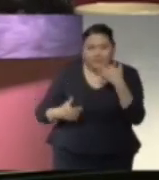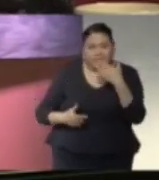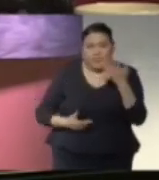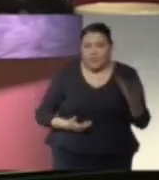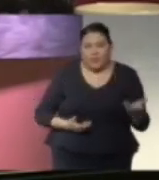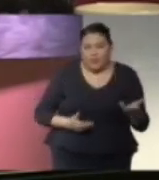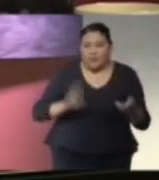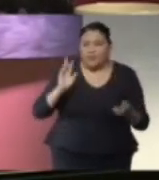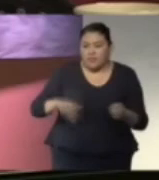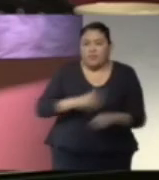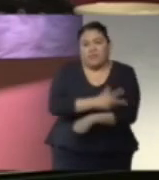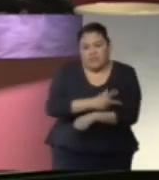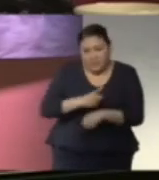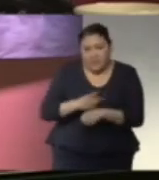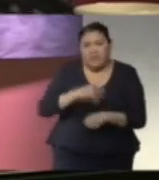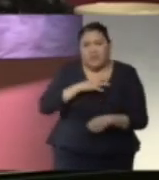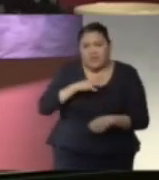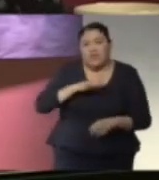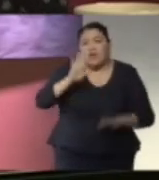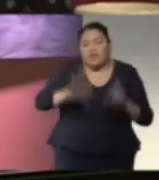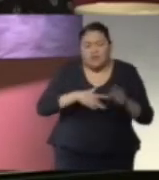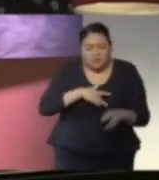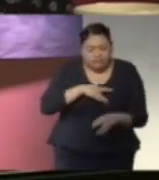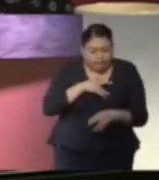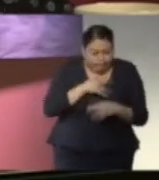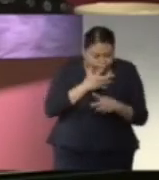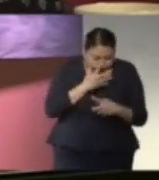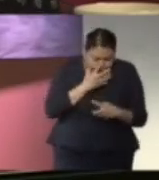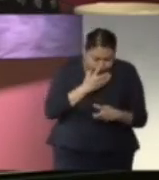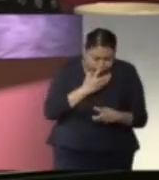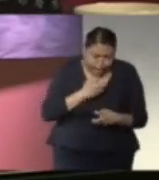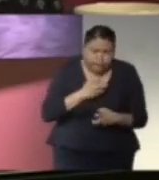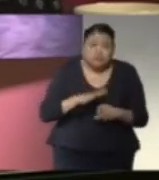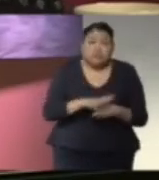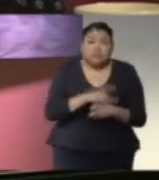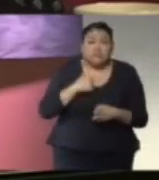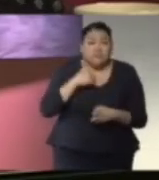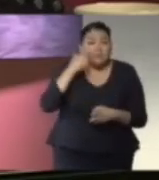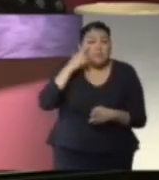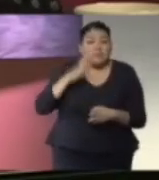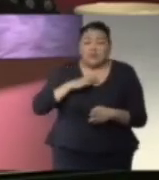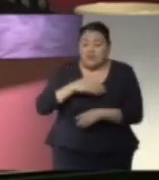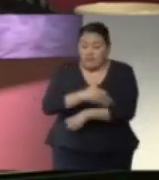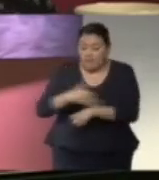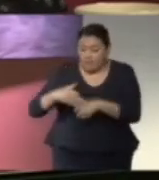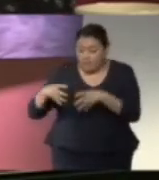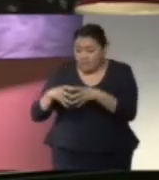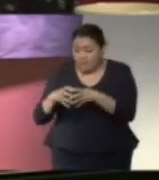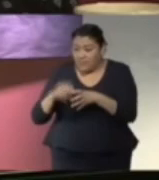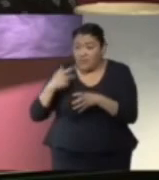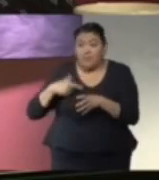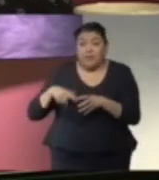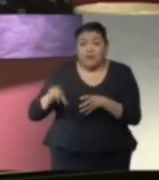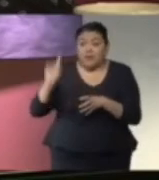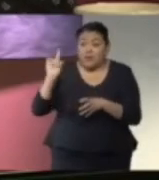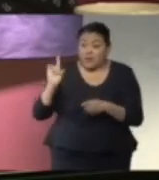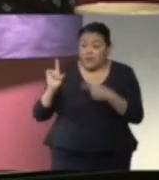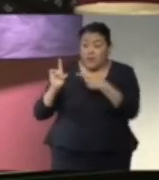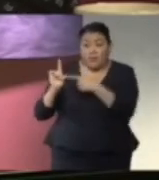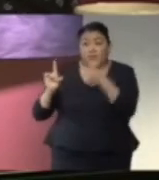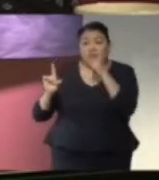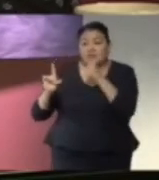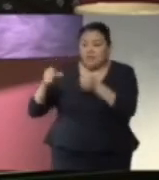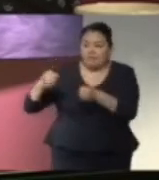cierto proceso hasta doloroso porque hay que romper quizá con algún integrante de la familia porque él es el que